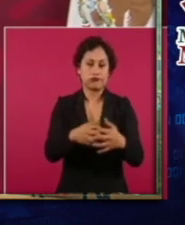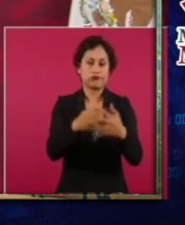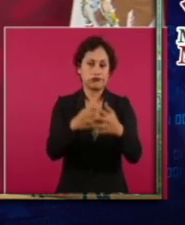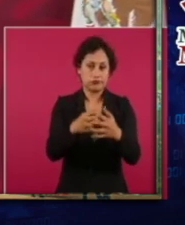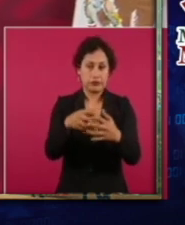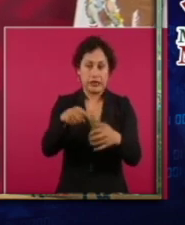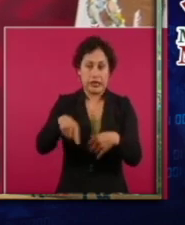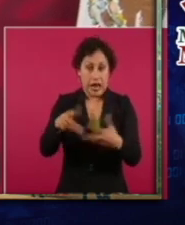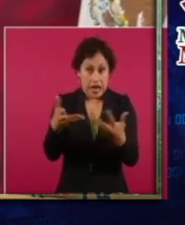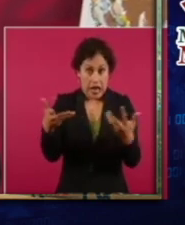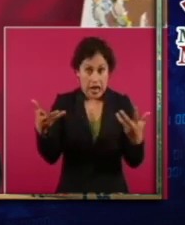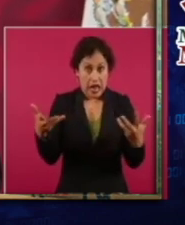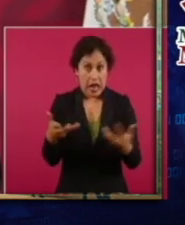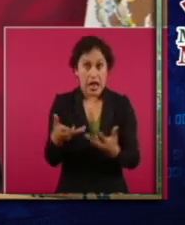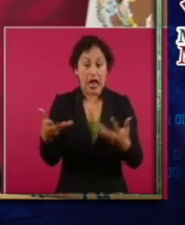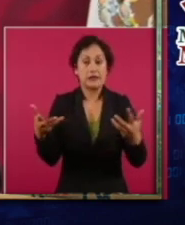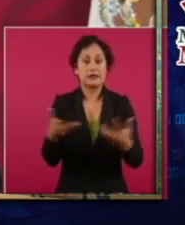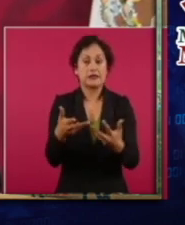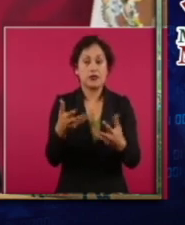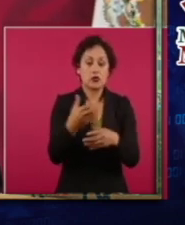productores,